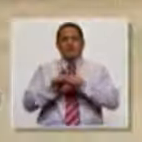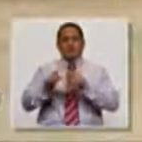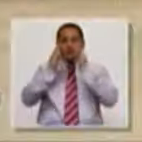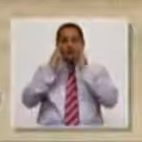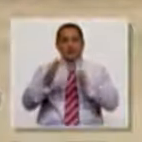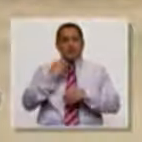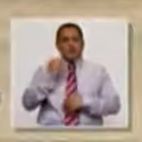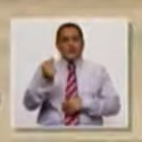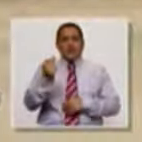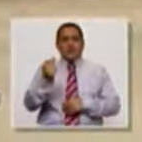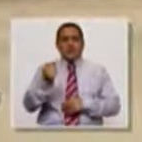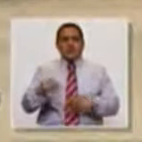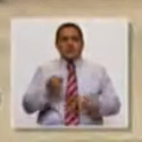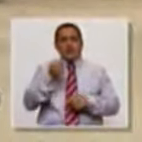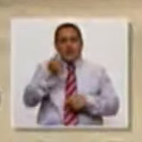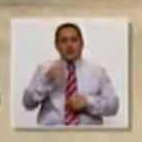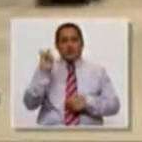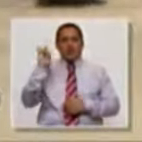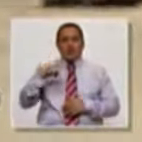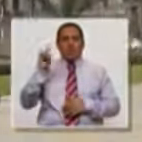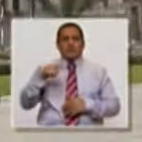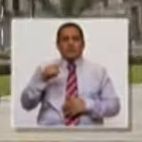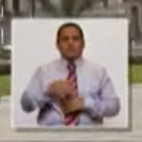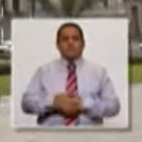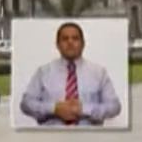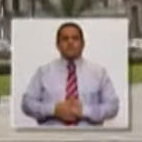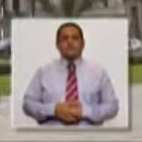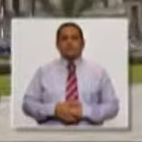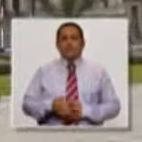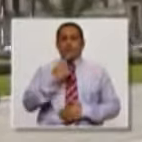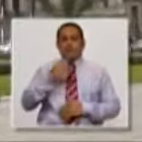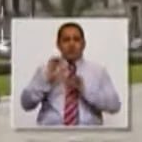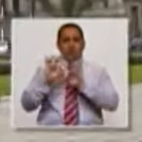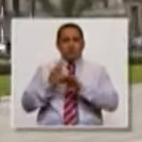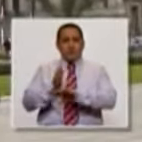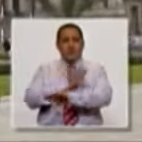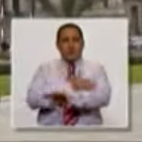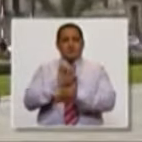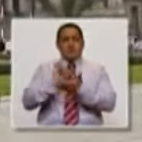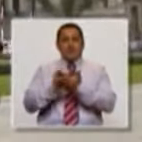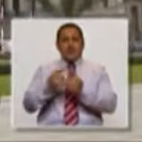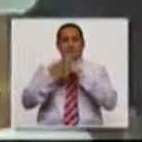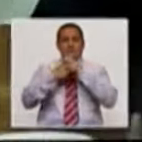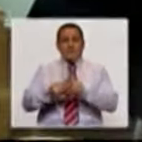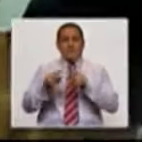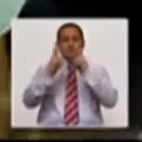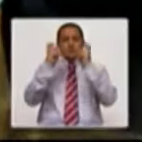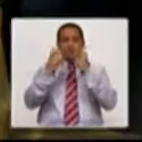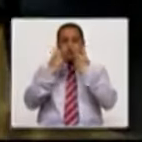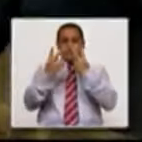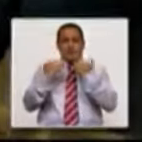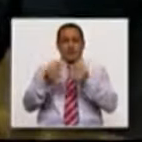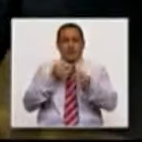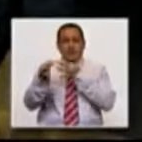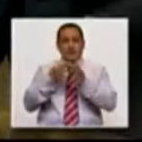atención inmediata, casi urgente. Es justo en este punto que entra el tema al que nos vamos a referir